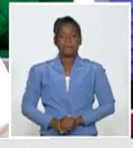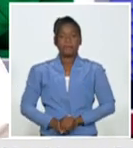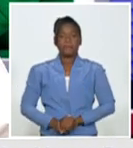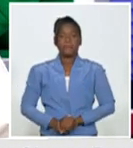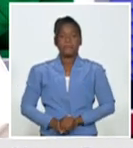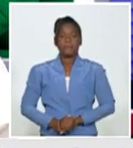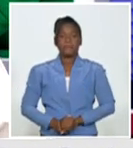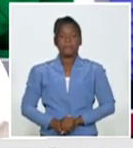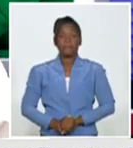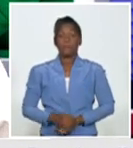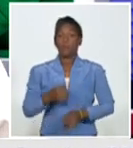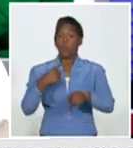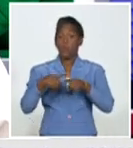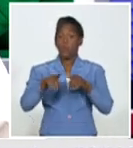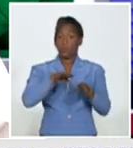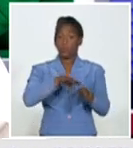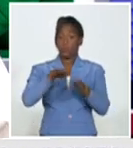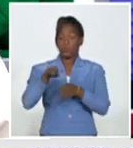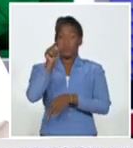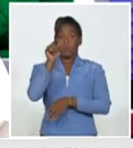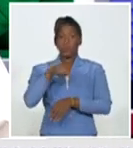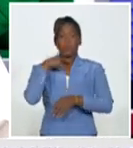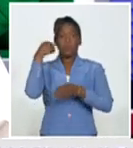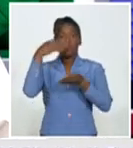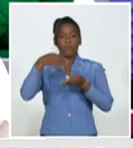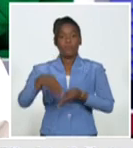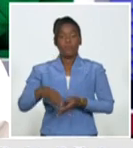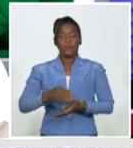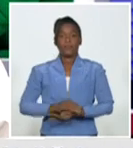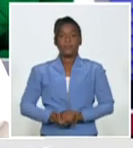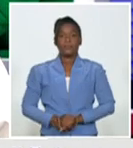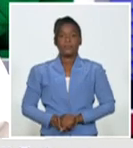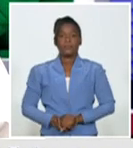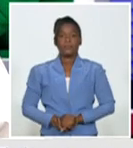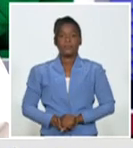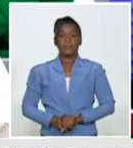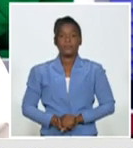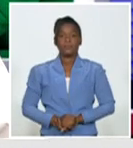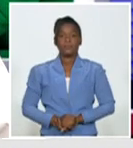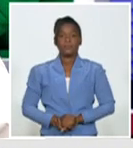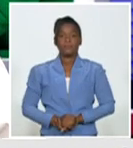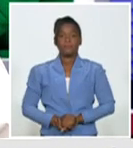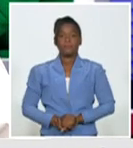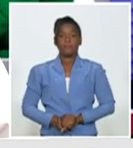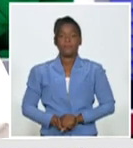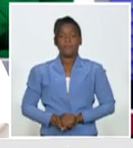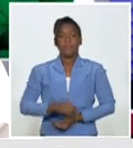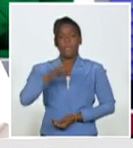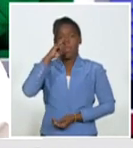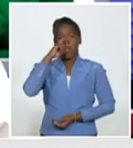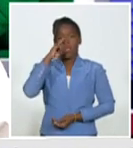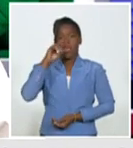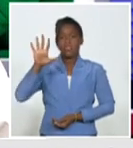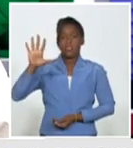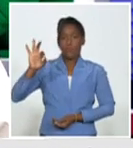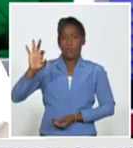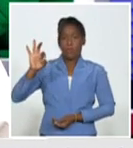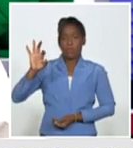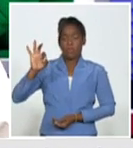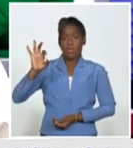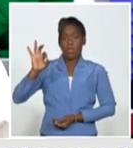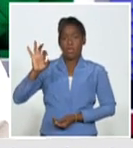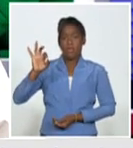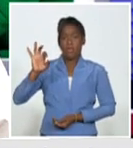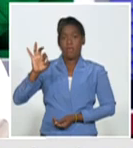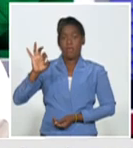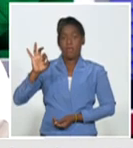Fallece también una paciente joven, 50 años de edad,